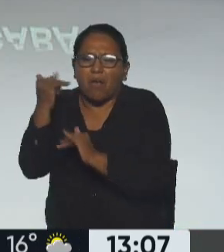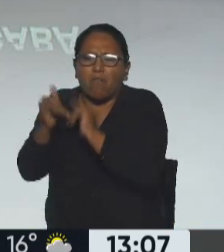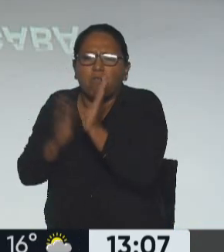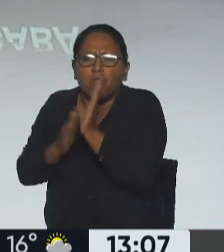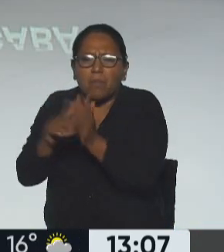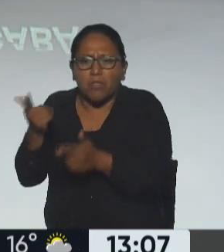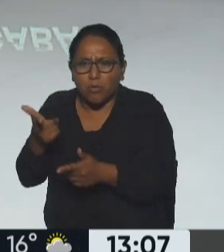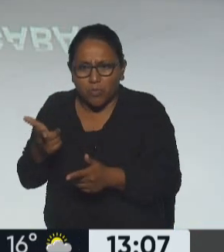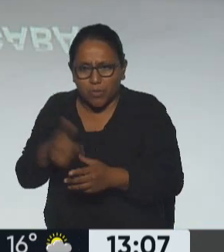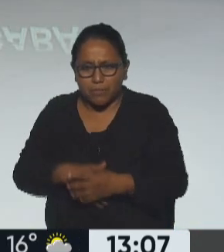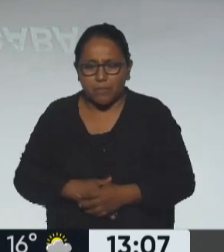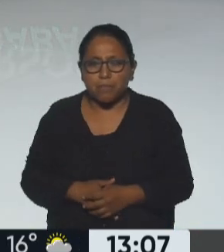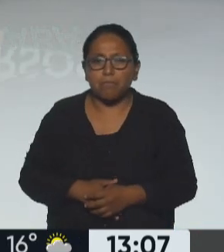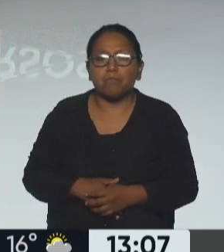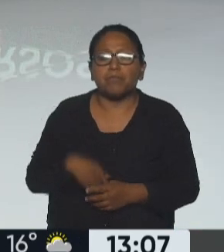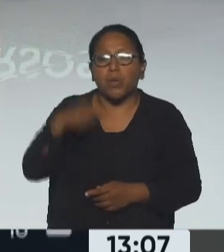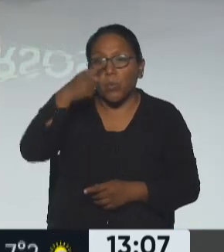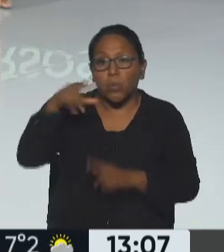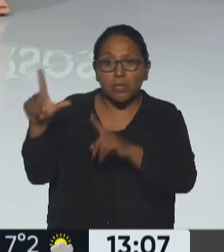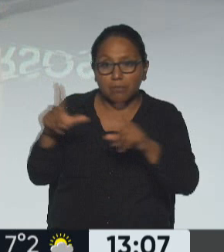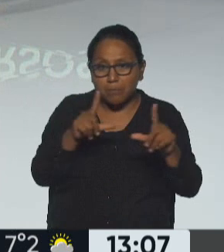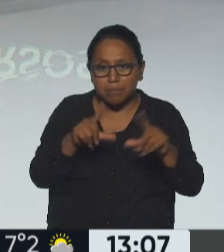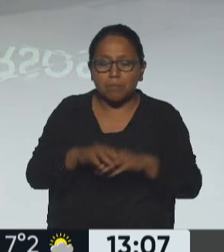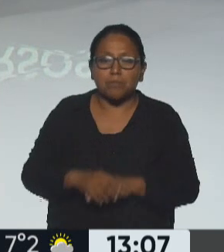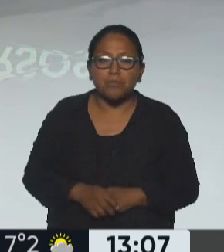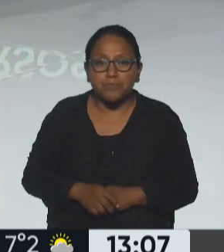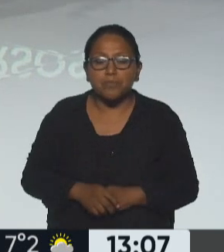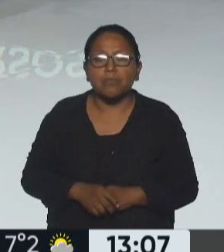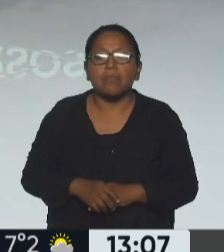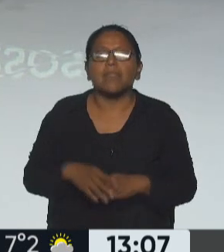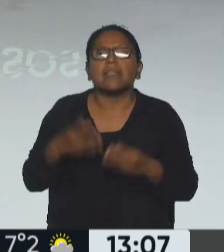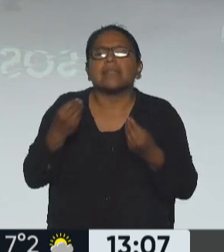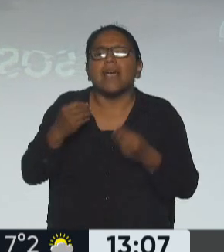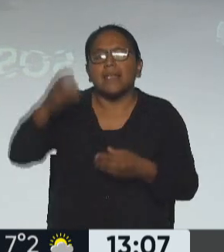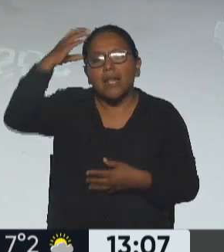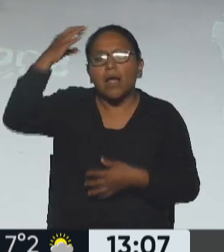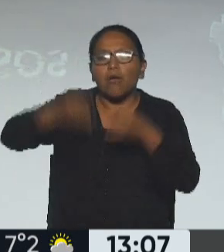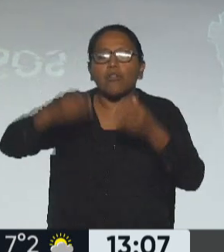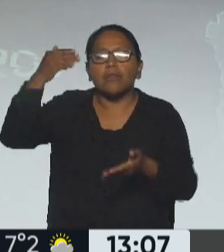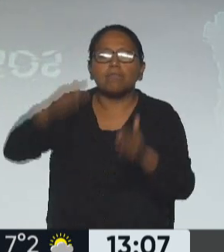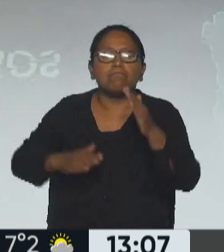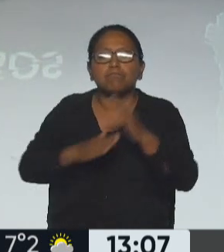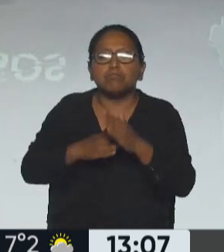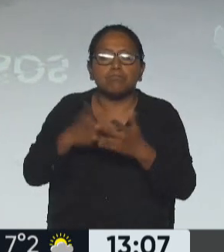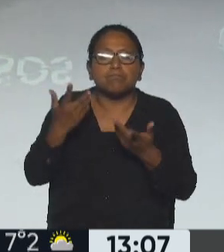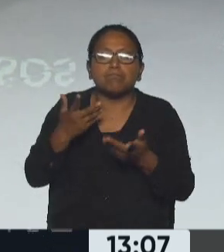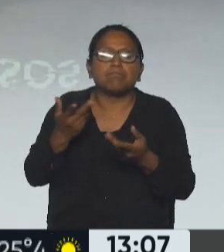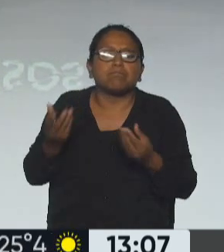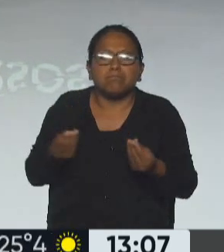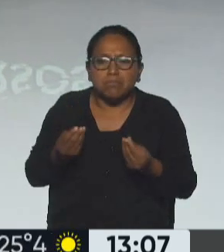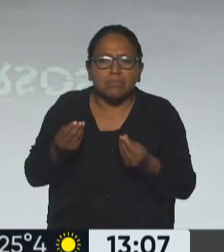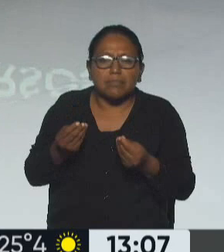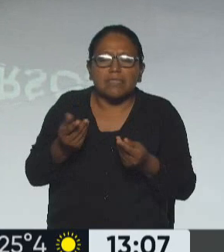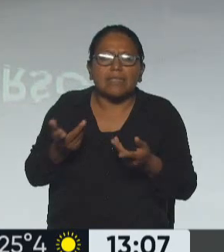una explicación avancemos con la última placa y con esto cerramos Qué hace la corte la corte se dedica a zanjar